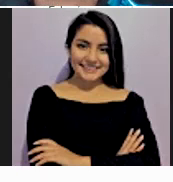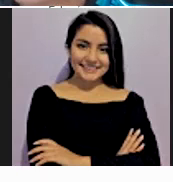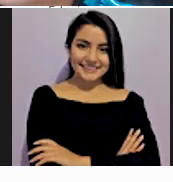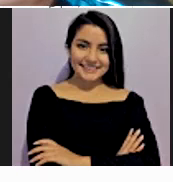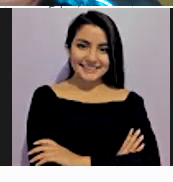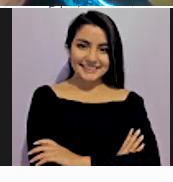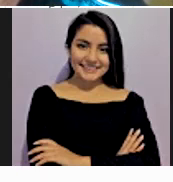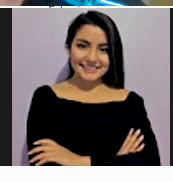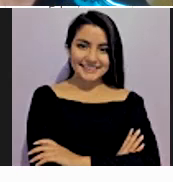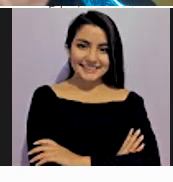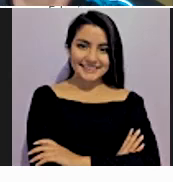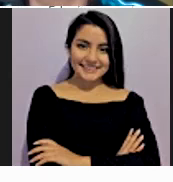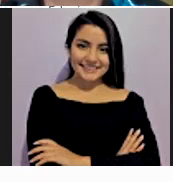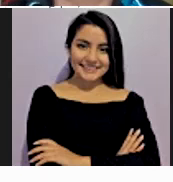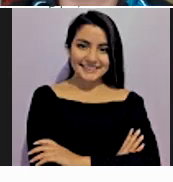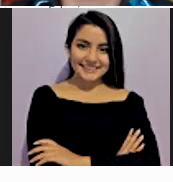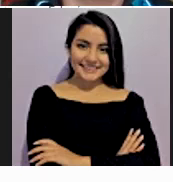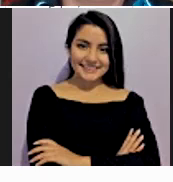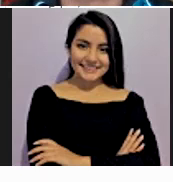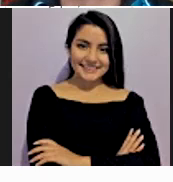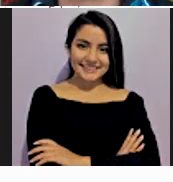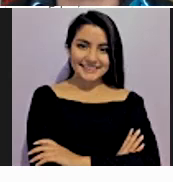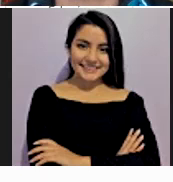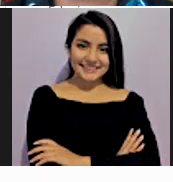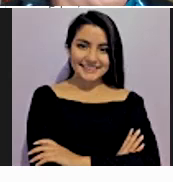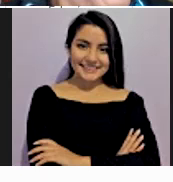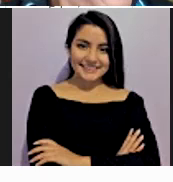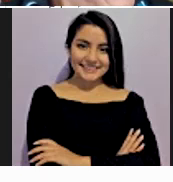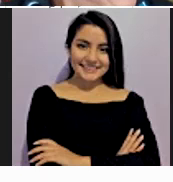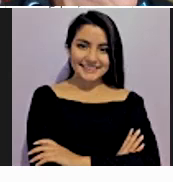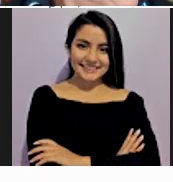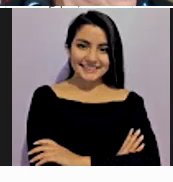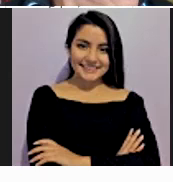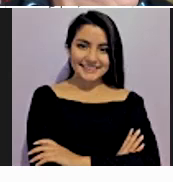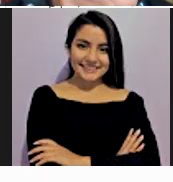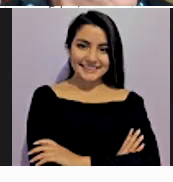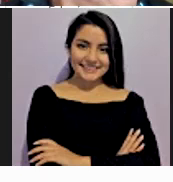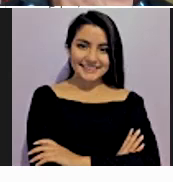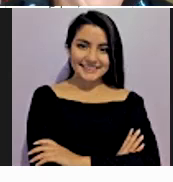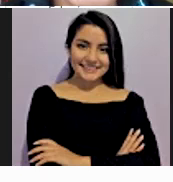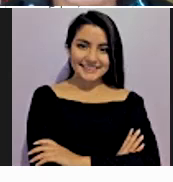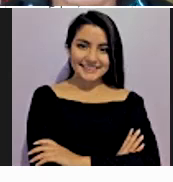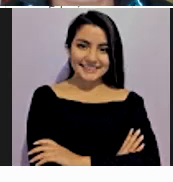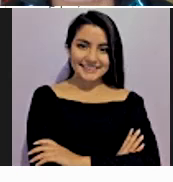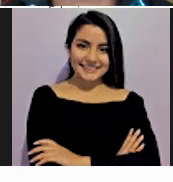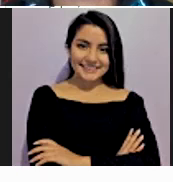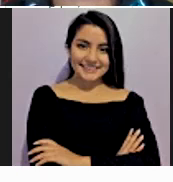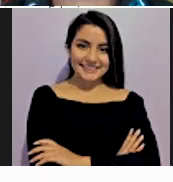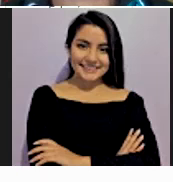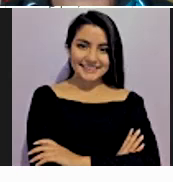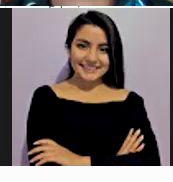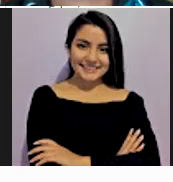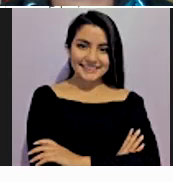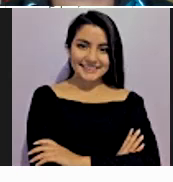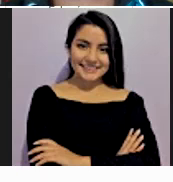nomás. Ya. ¿Cómo le ha ido? ¿Ya está mejor? Sí, mejor. Yo, Ya estoy